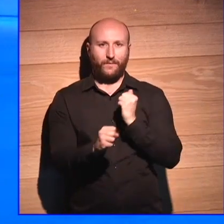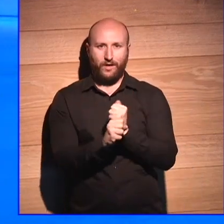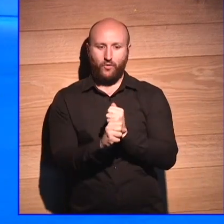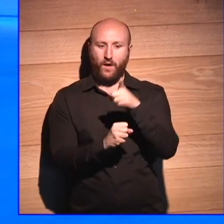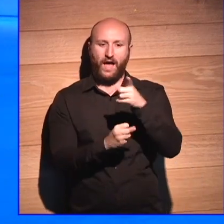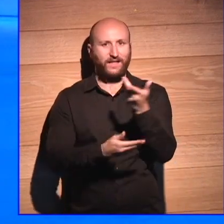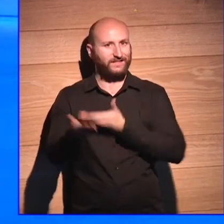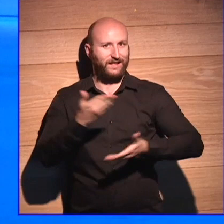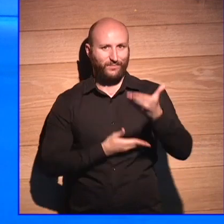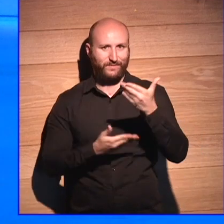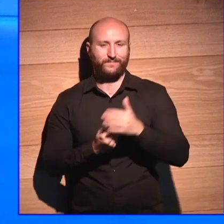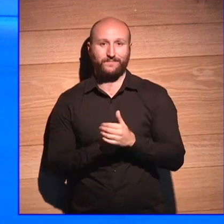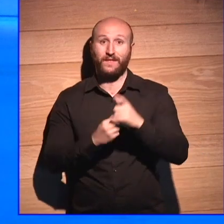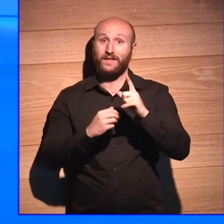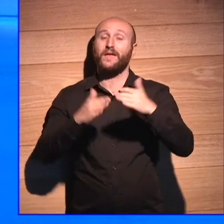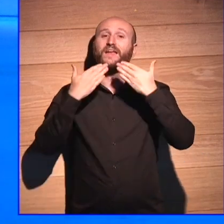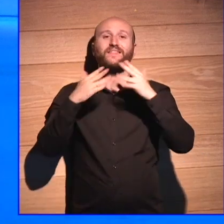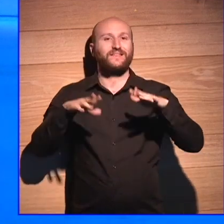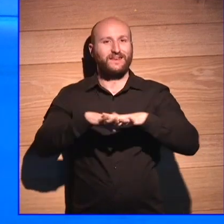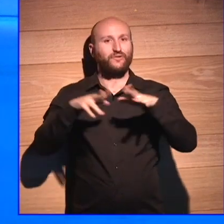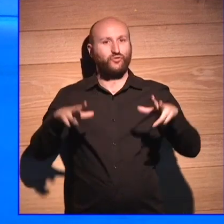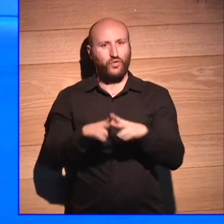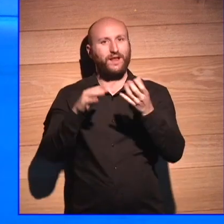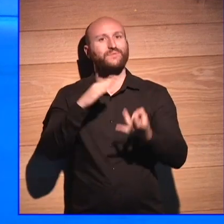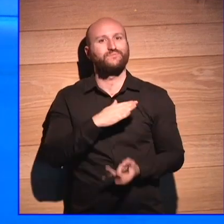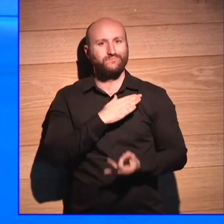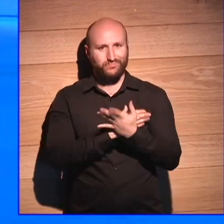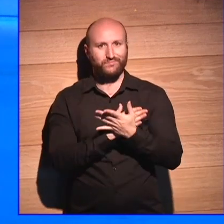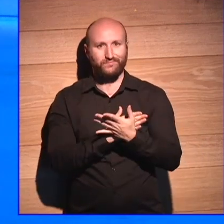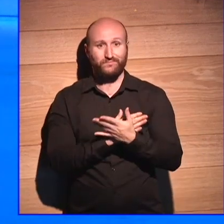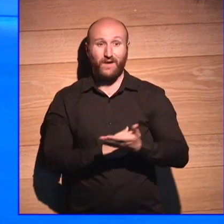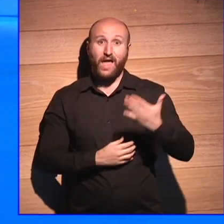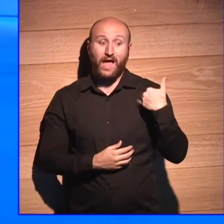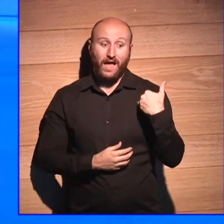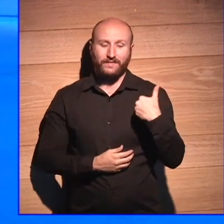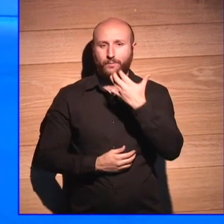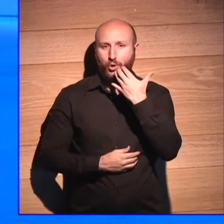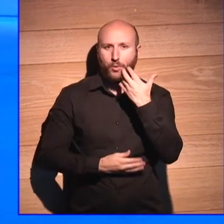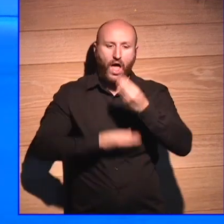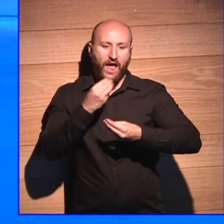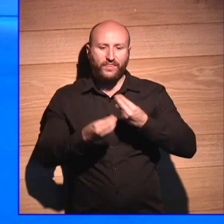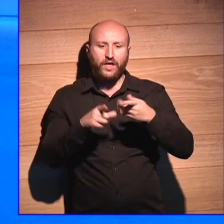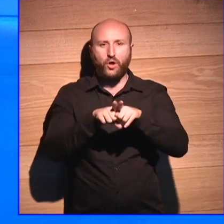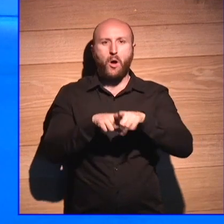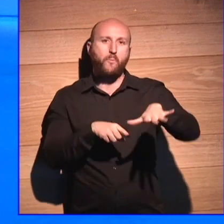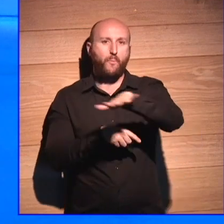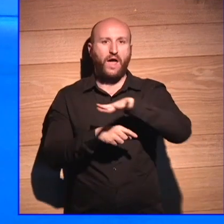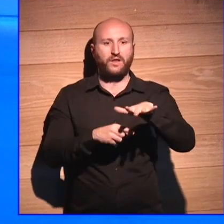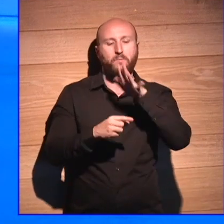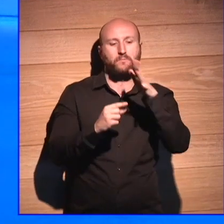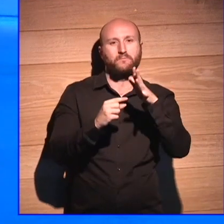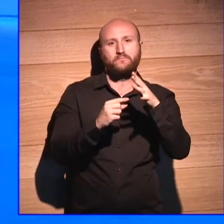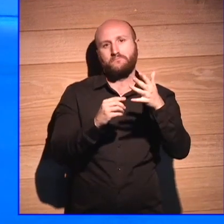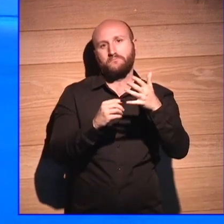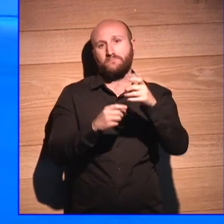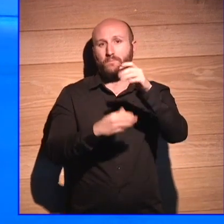Y esto, claro, lo ha hecho posible las redes sociales, el hecho de tener Internet. Antes lo podías, pues, gestionar a nivel de barrio, con tus vecinos